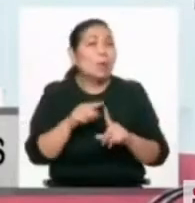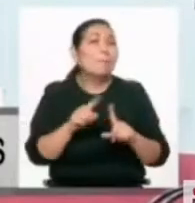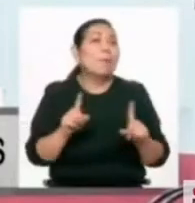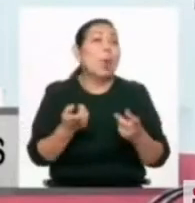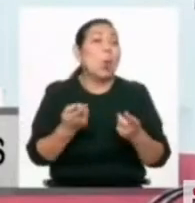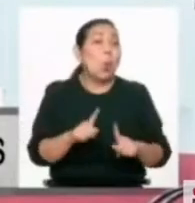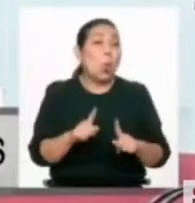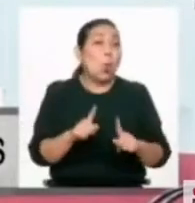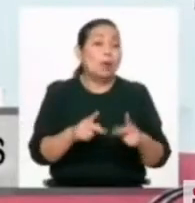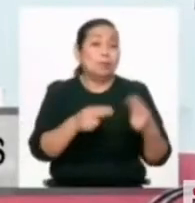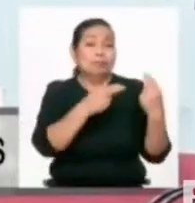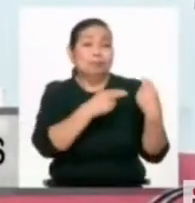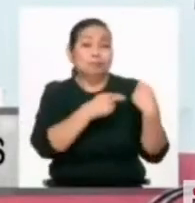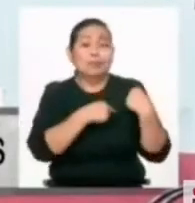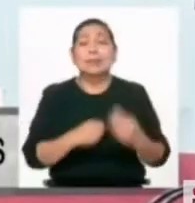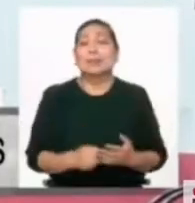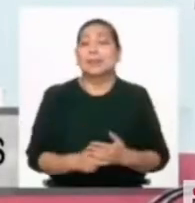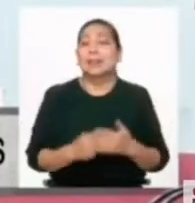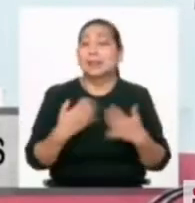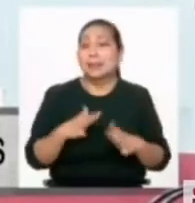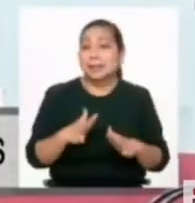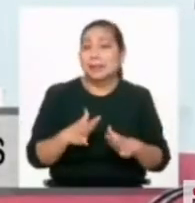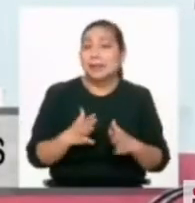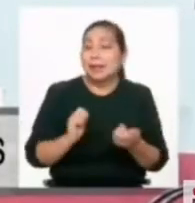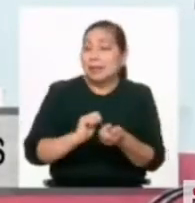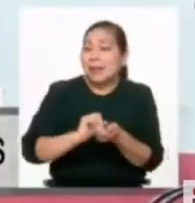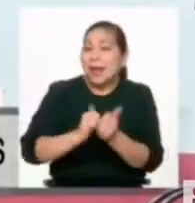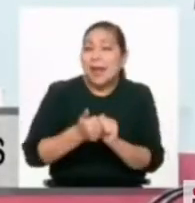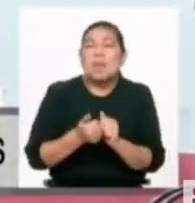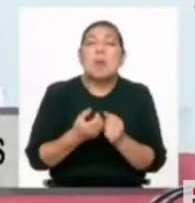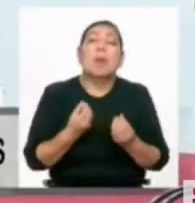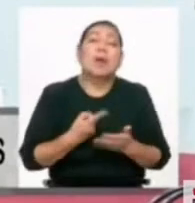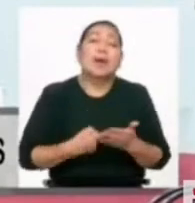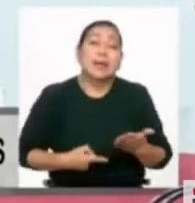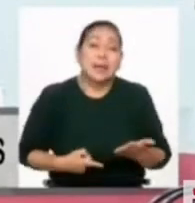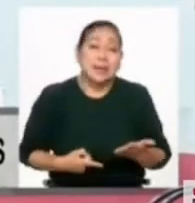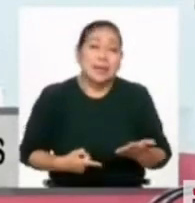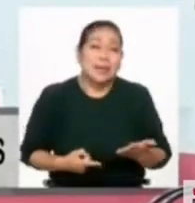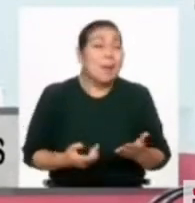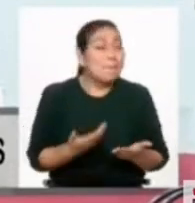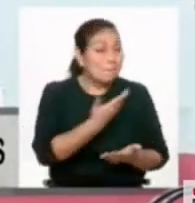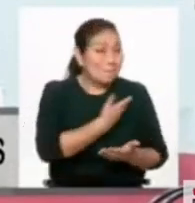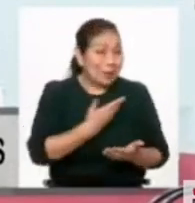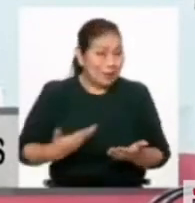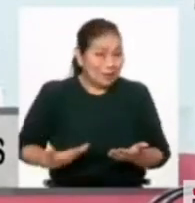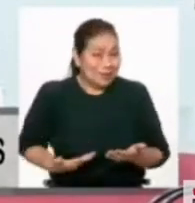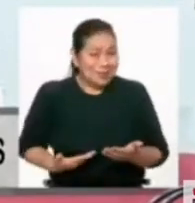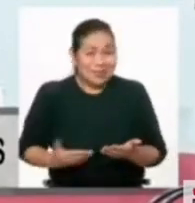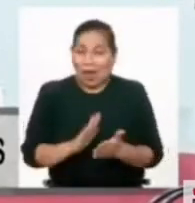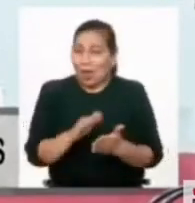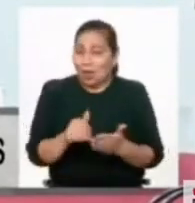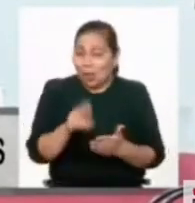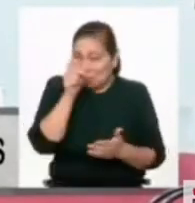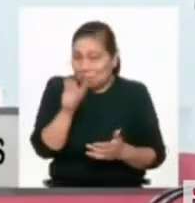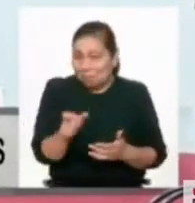Pero una vez que asume el cargo, ya la situación cambia. ¿Por qué cambia? Porque siendo presidente lo es, pues, de todos